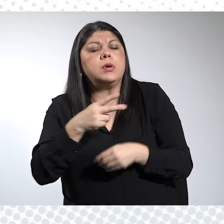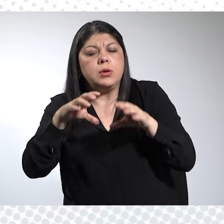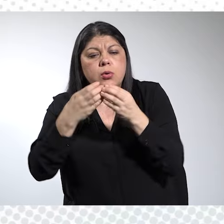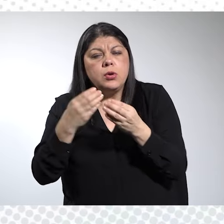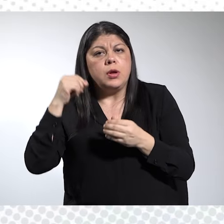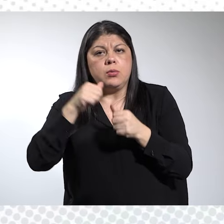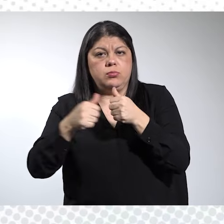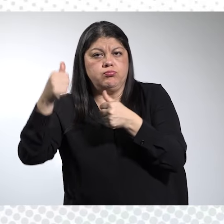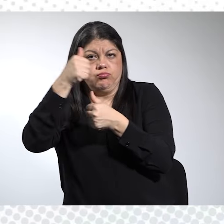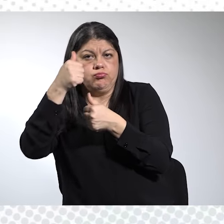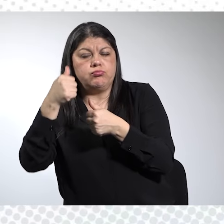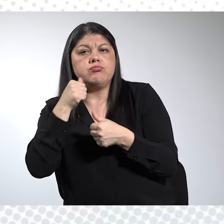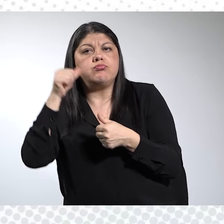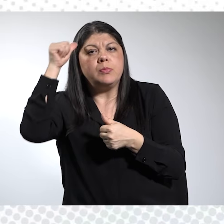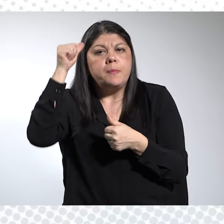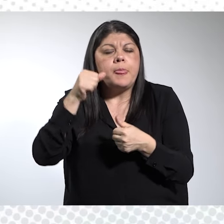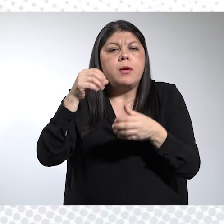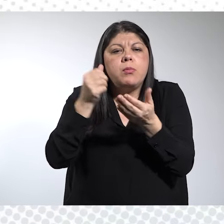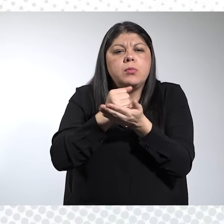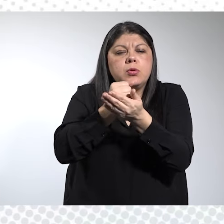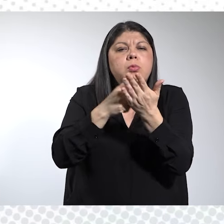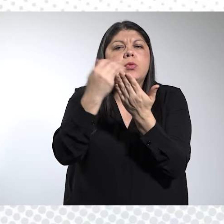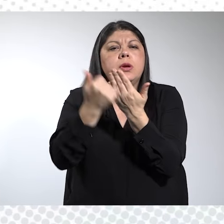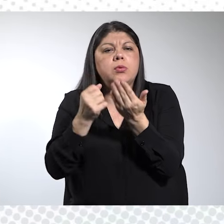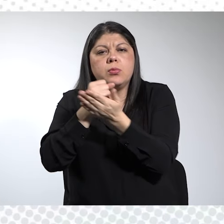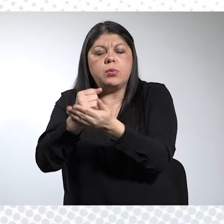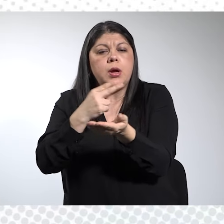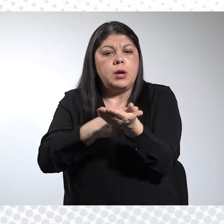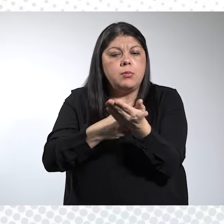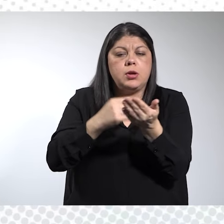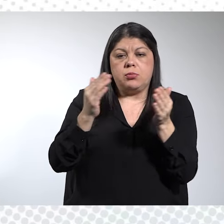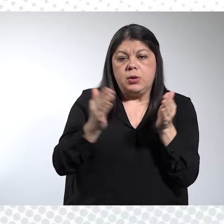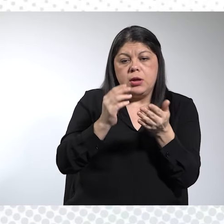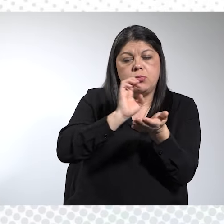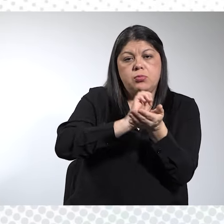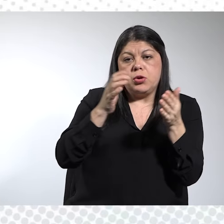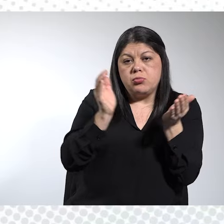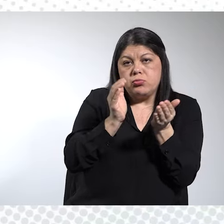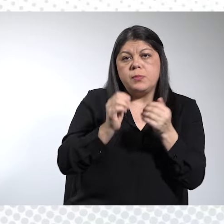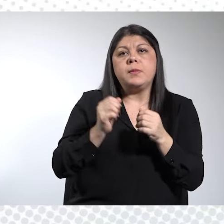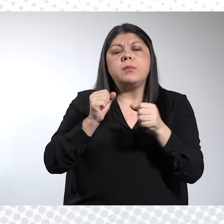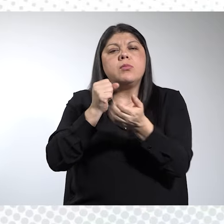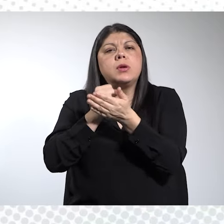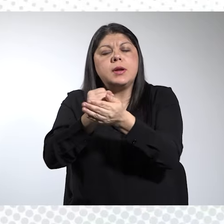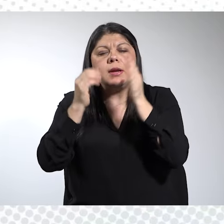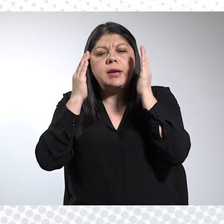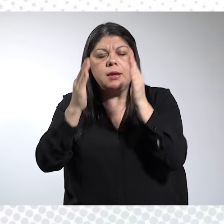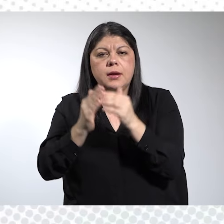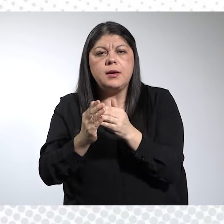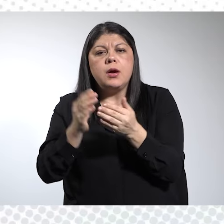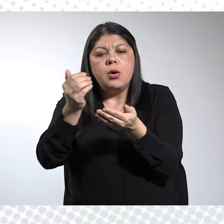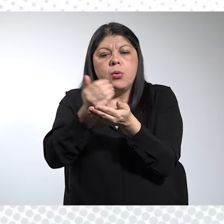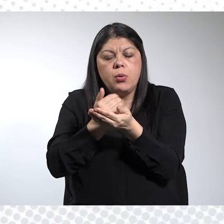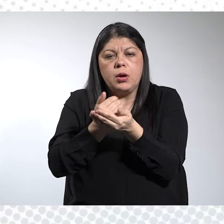del Consejo de Mayores, haciendo proyectos de inversión donde tendremos ahí hospitales pequeños, EVAIS pequeños de intervención,